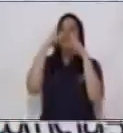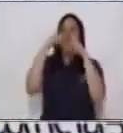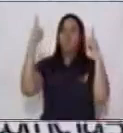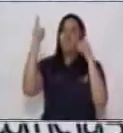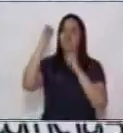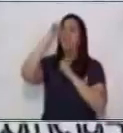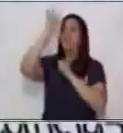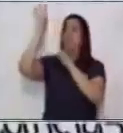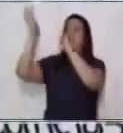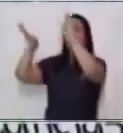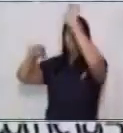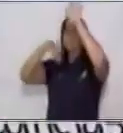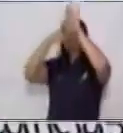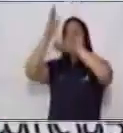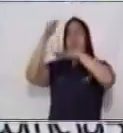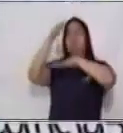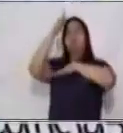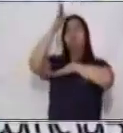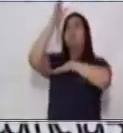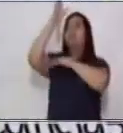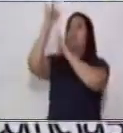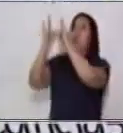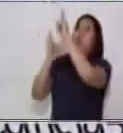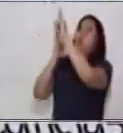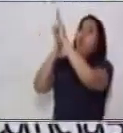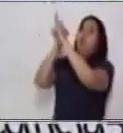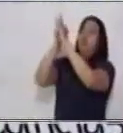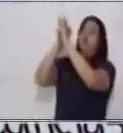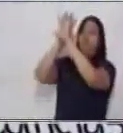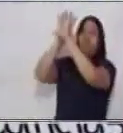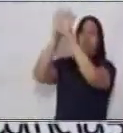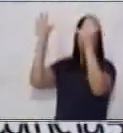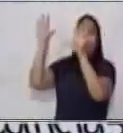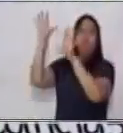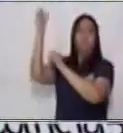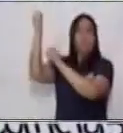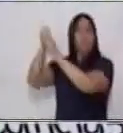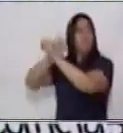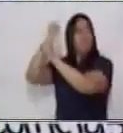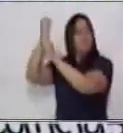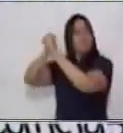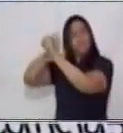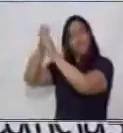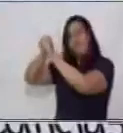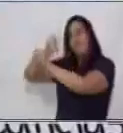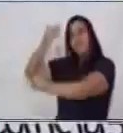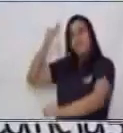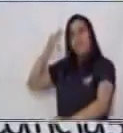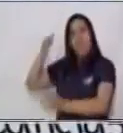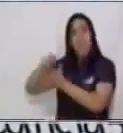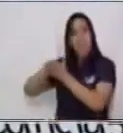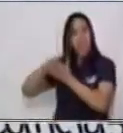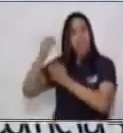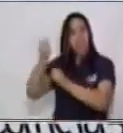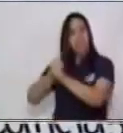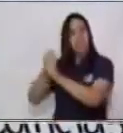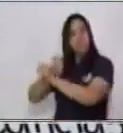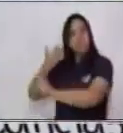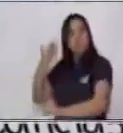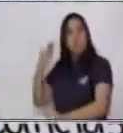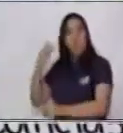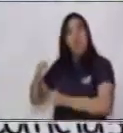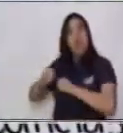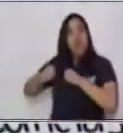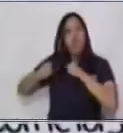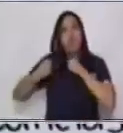centro de la galaxia, llamada Vía Láctea, desde hace millones de años. Su fuerza de gravedad es tan grande